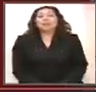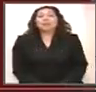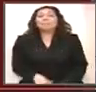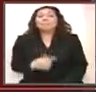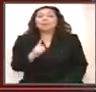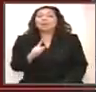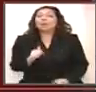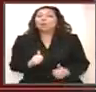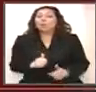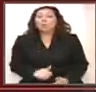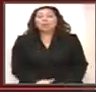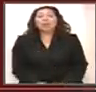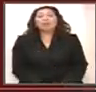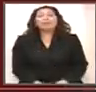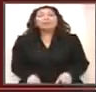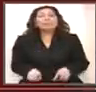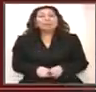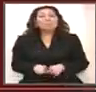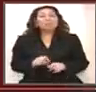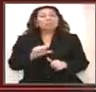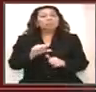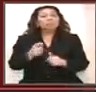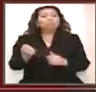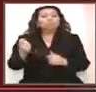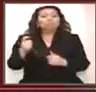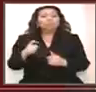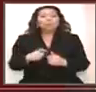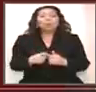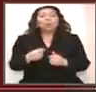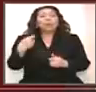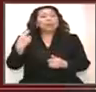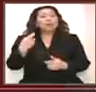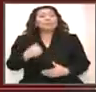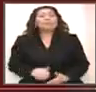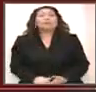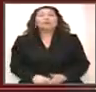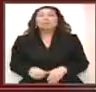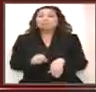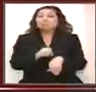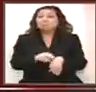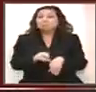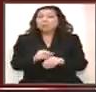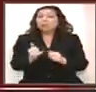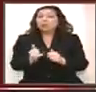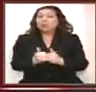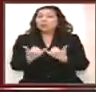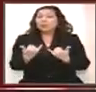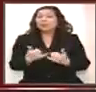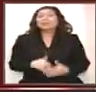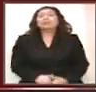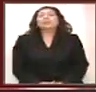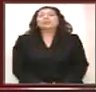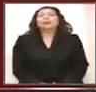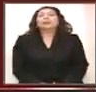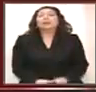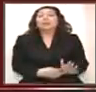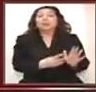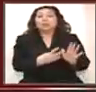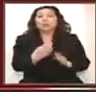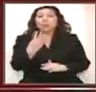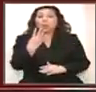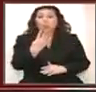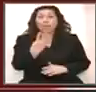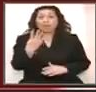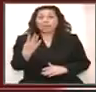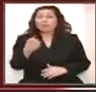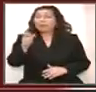para lo cual también ha sido un eje de intervención con la política. Se ha capacitado con este propósito a